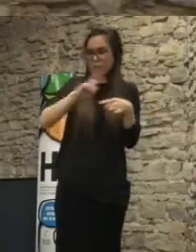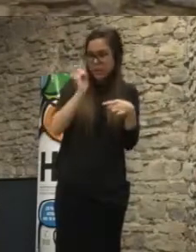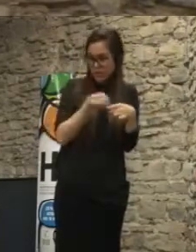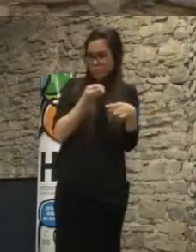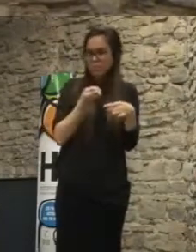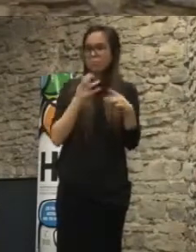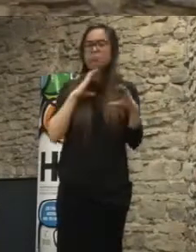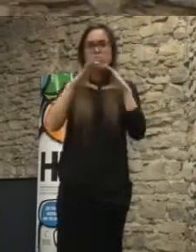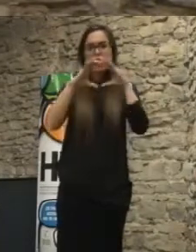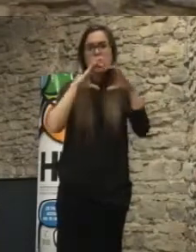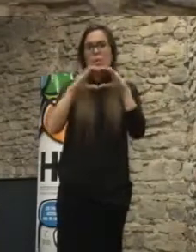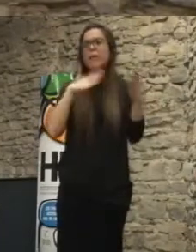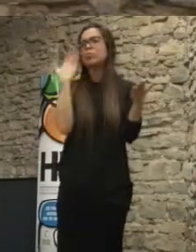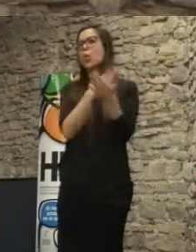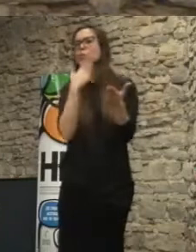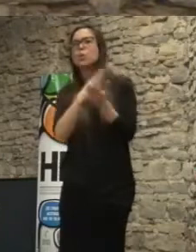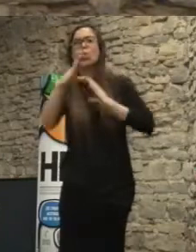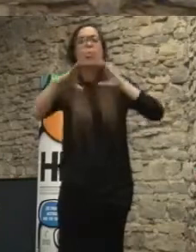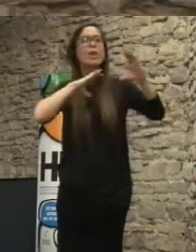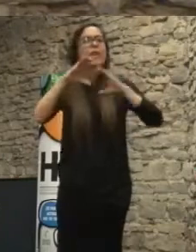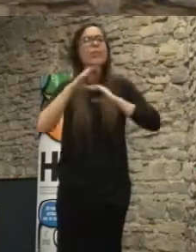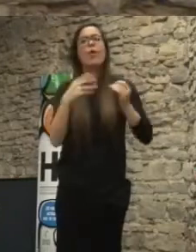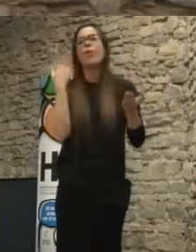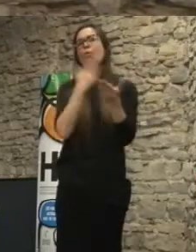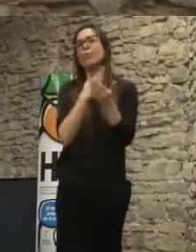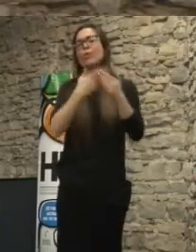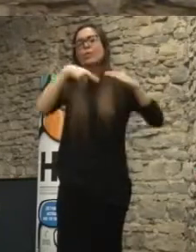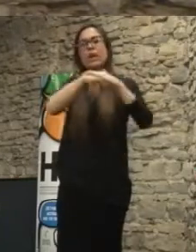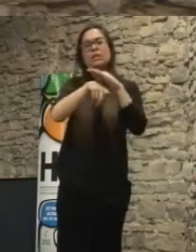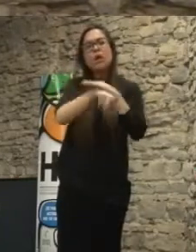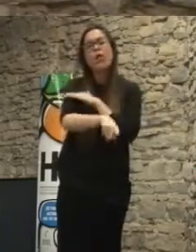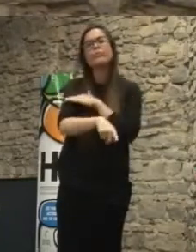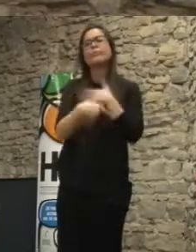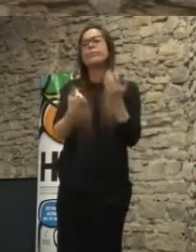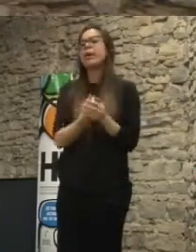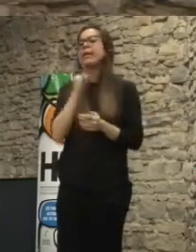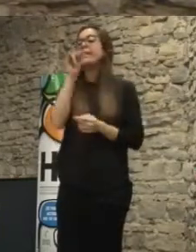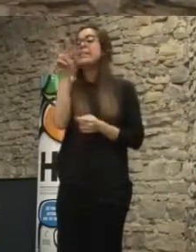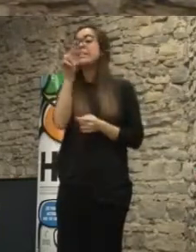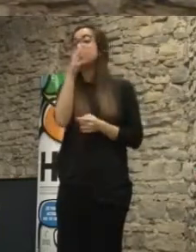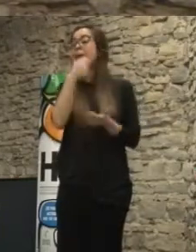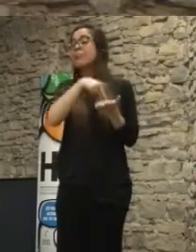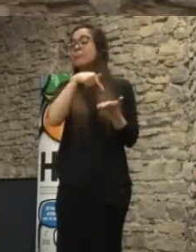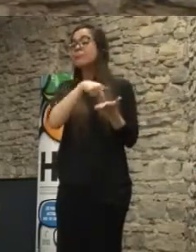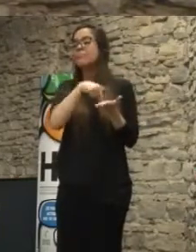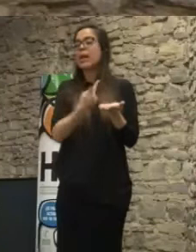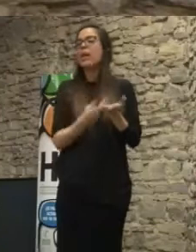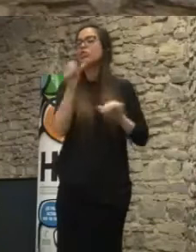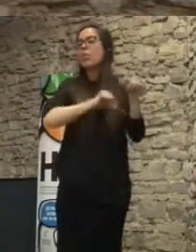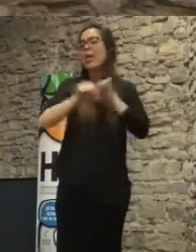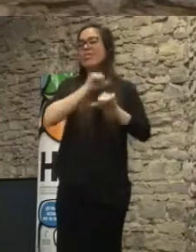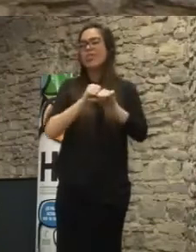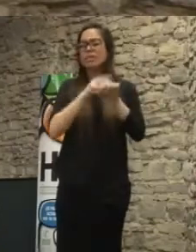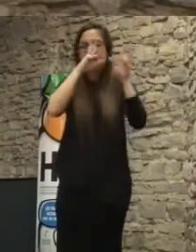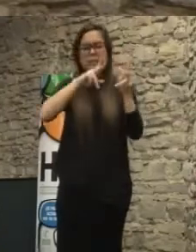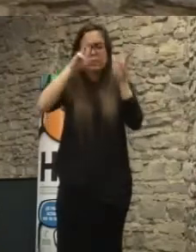Comunicar, ¿no? Cursos de comunicación, de gestión, cómo se llevan el IVA de las asociaciones, o yo no tengo ni idea de todas estas